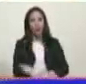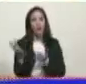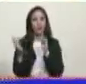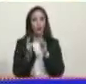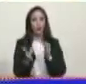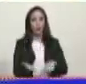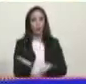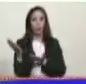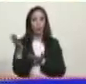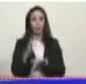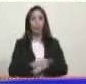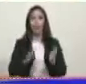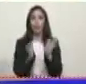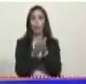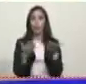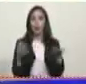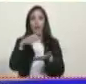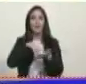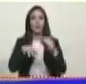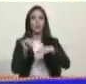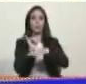Cumaná. Adelante, gobernador.